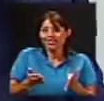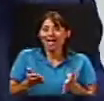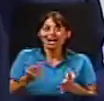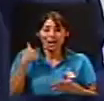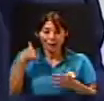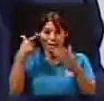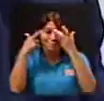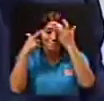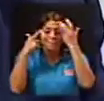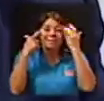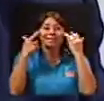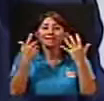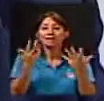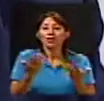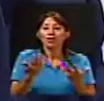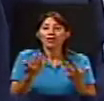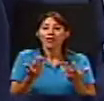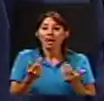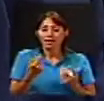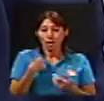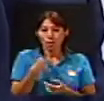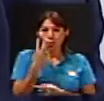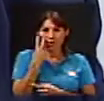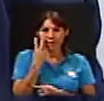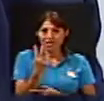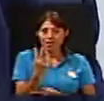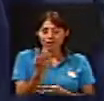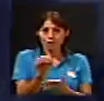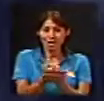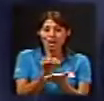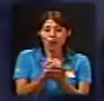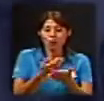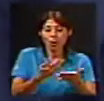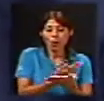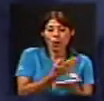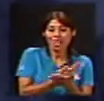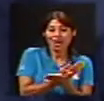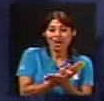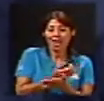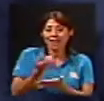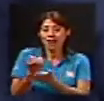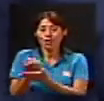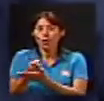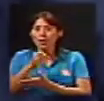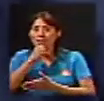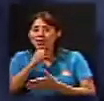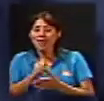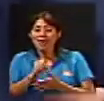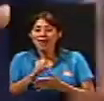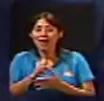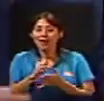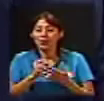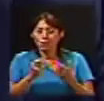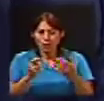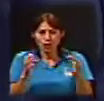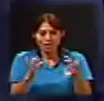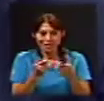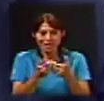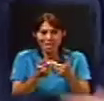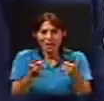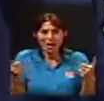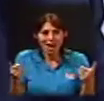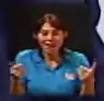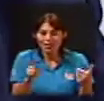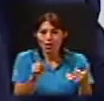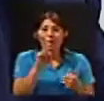separar lo que vemos en la economía moderna y la economía vieja de la economía de Costa Rica. Hay dos Costa